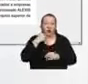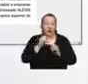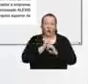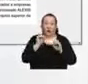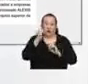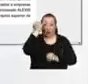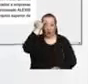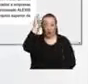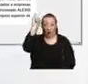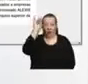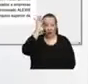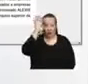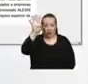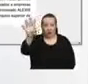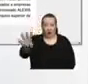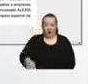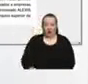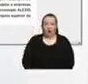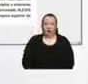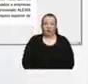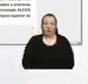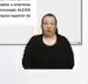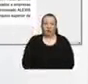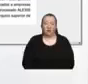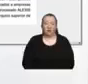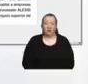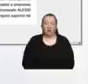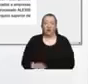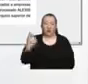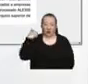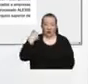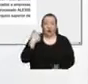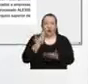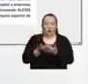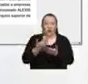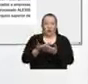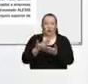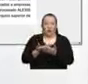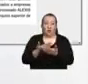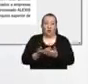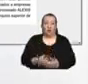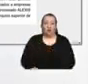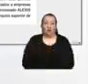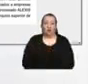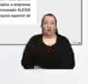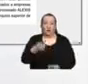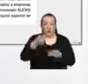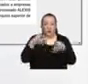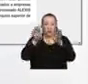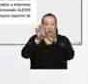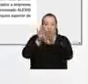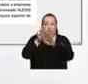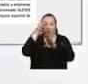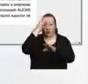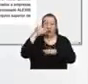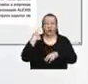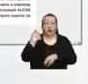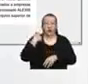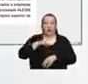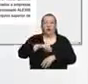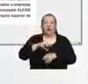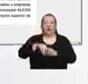el caso de sobornos el agua contra el final y lo que tenemos las pruebas pero está blindado eso para tenerme fuera del país